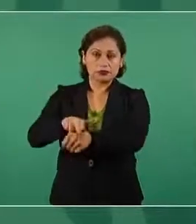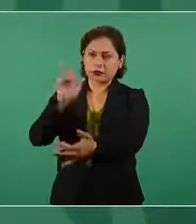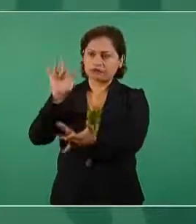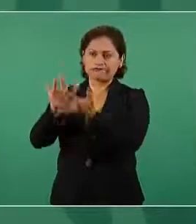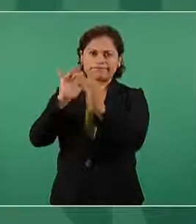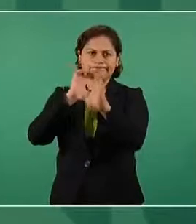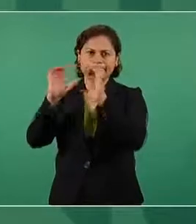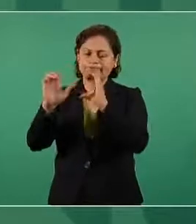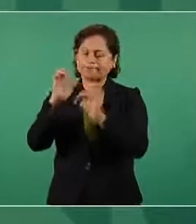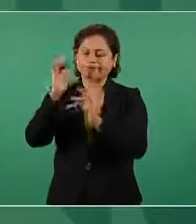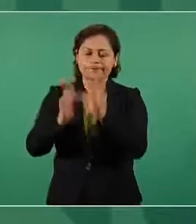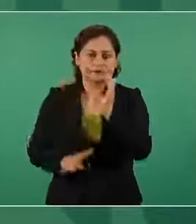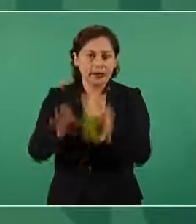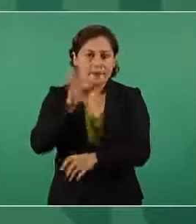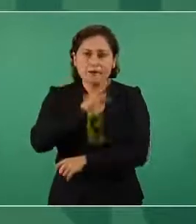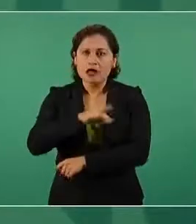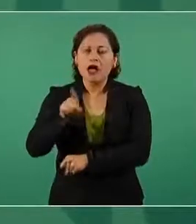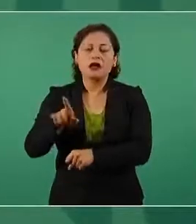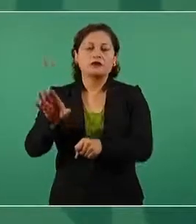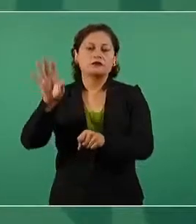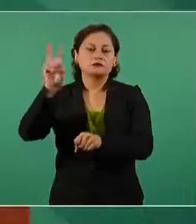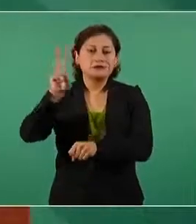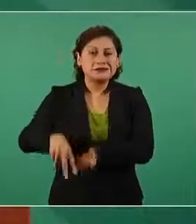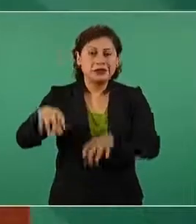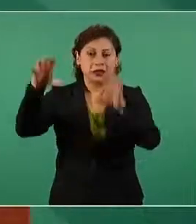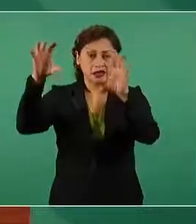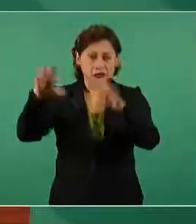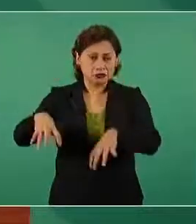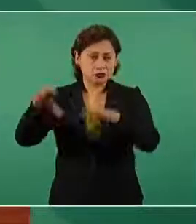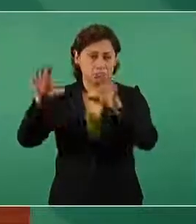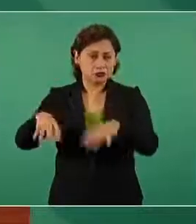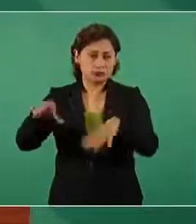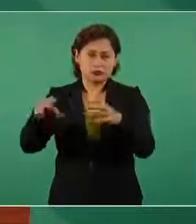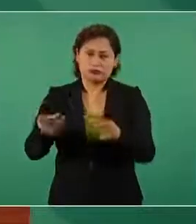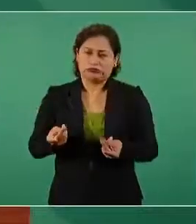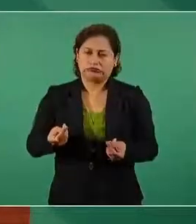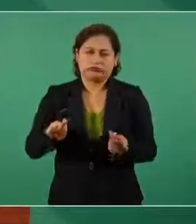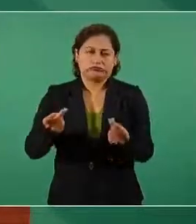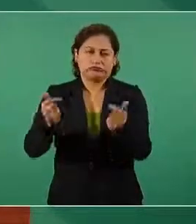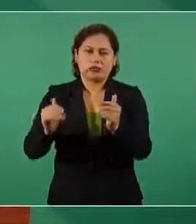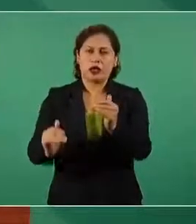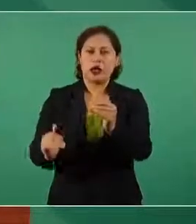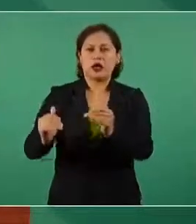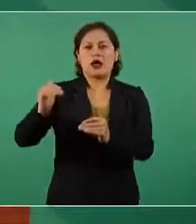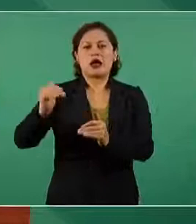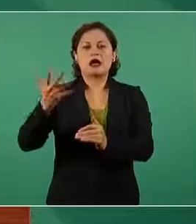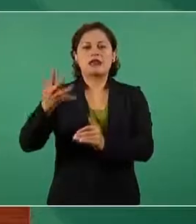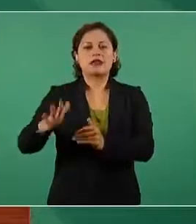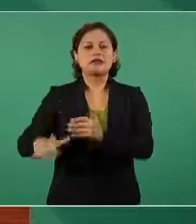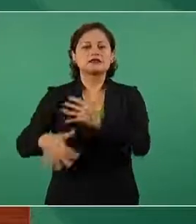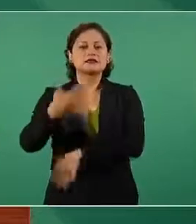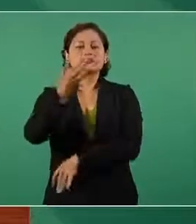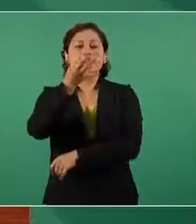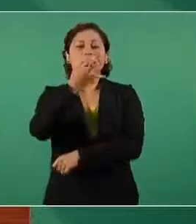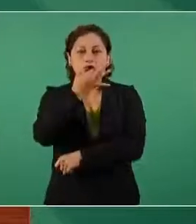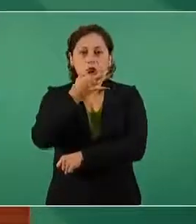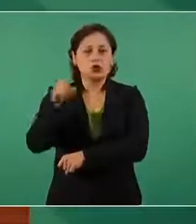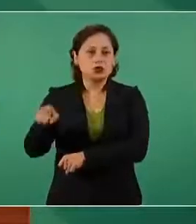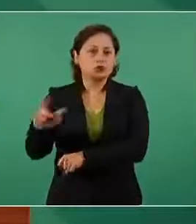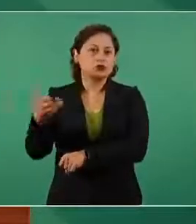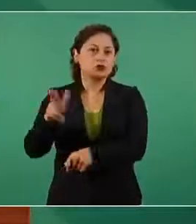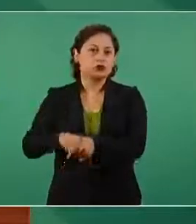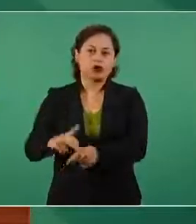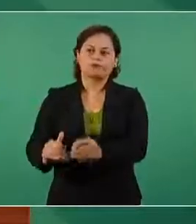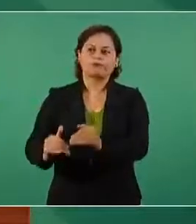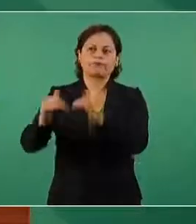la lluvia fue muy súbita. La inundación también fue en 10, 15 minutos, inundó el hospital.